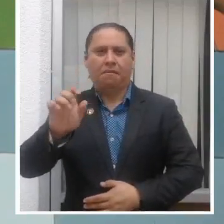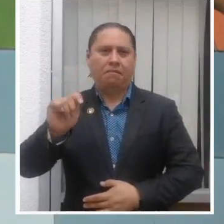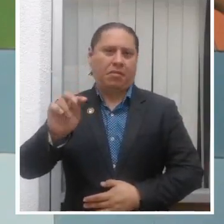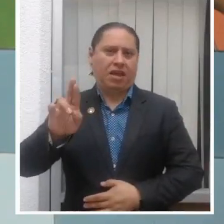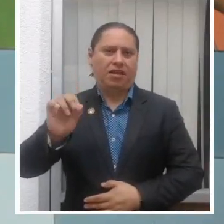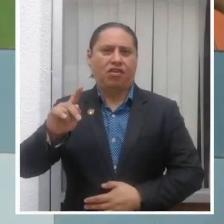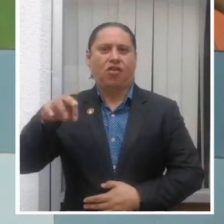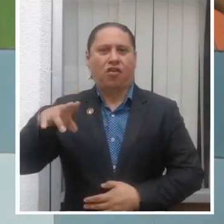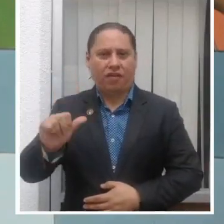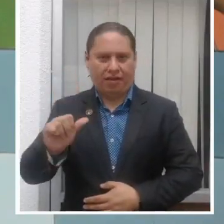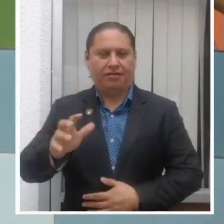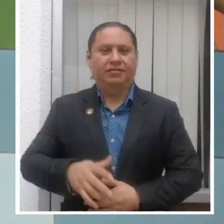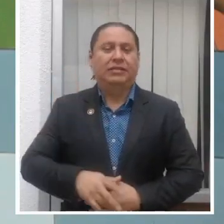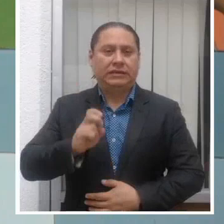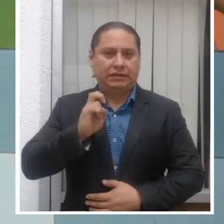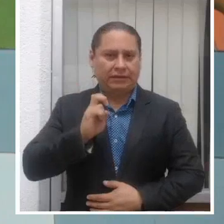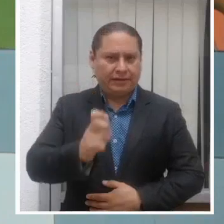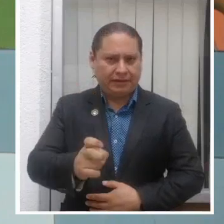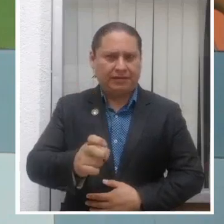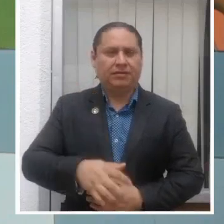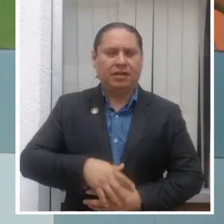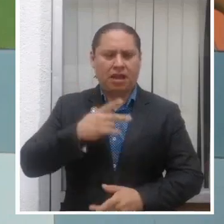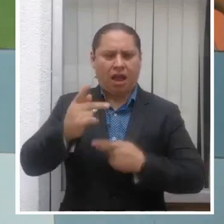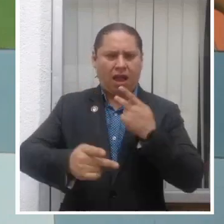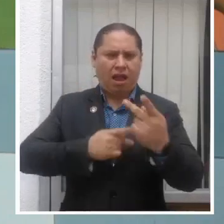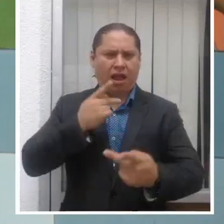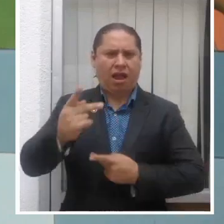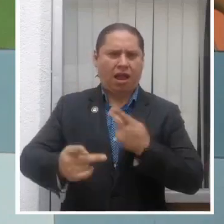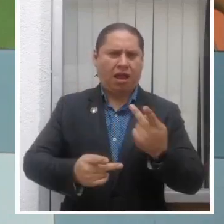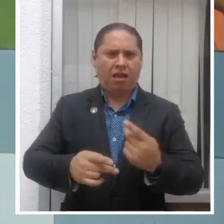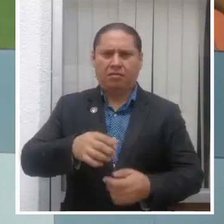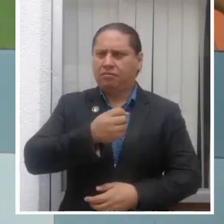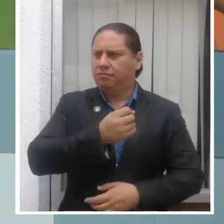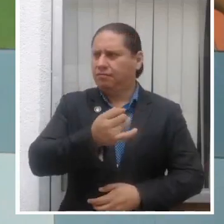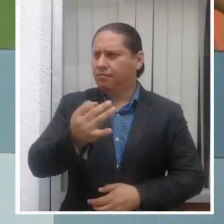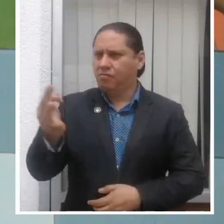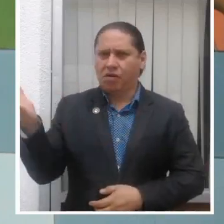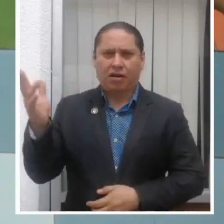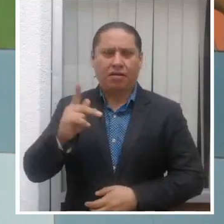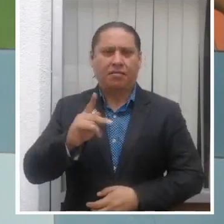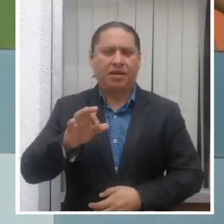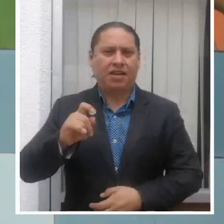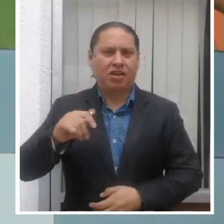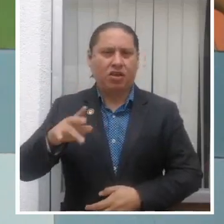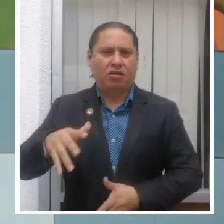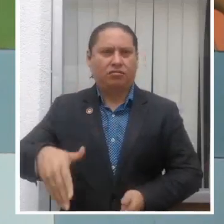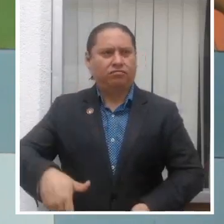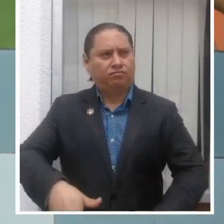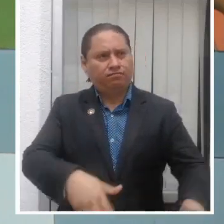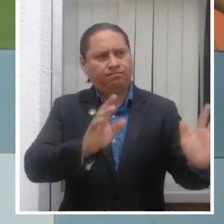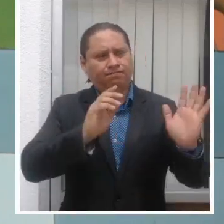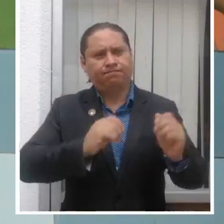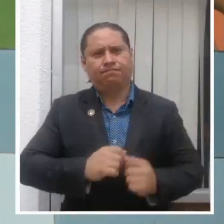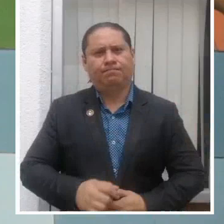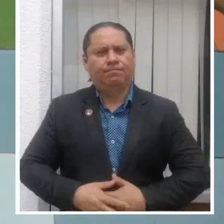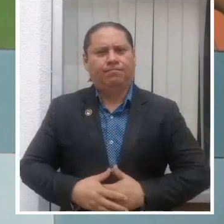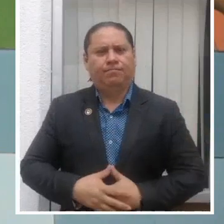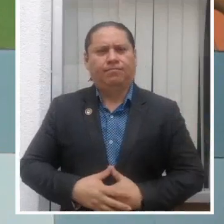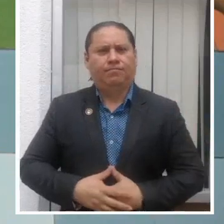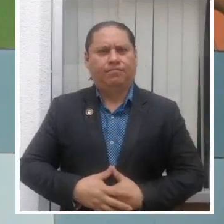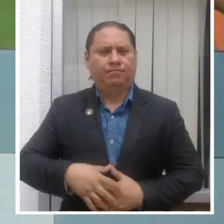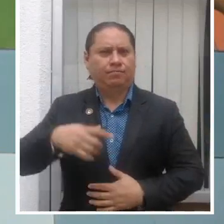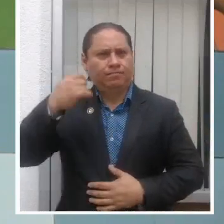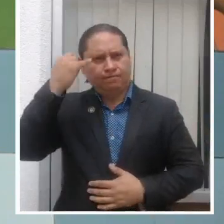Hablar de Petrona es hablar de muchas Petronas que han caminado, que se han